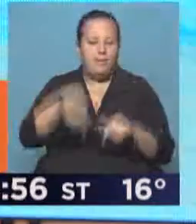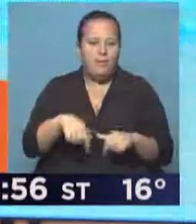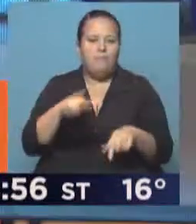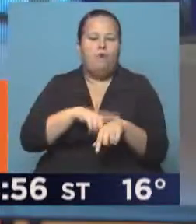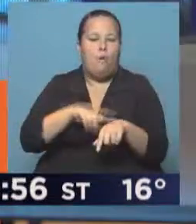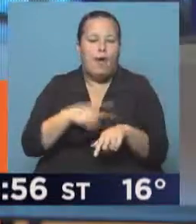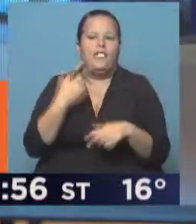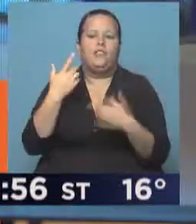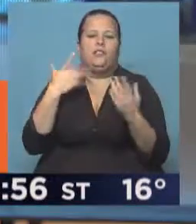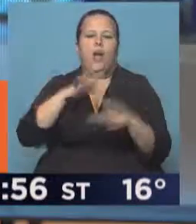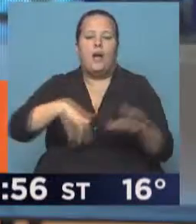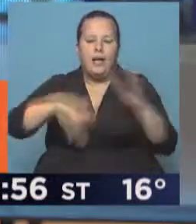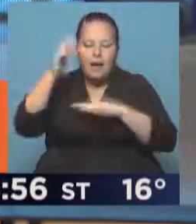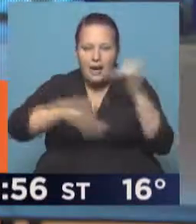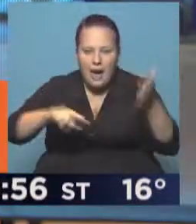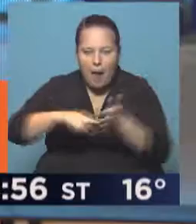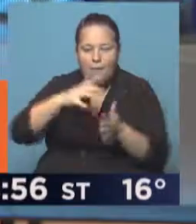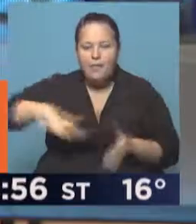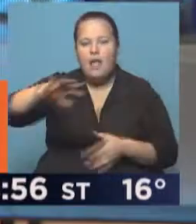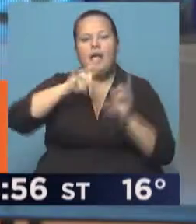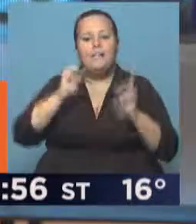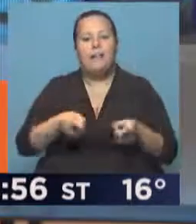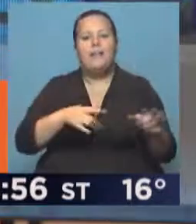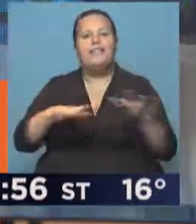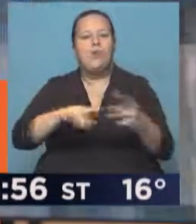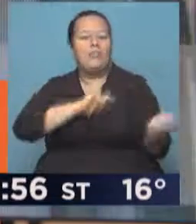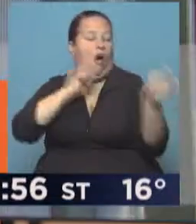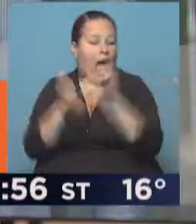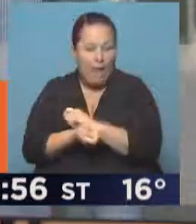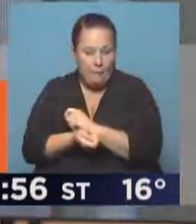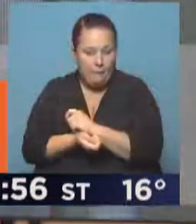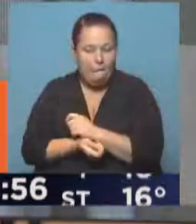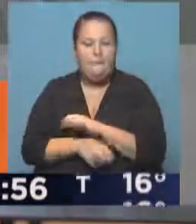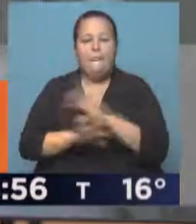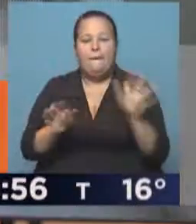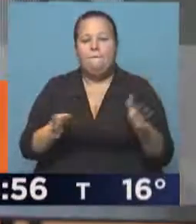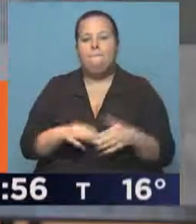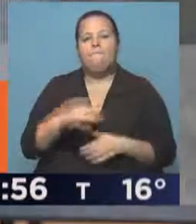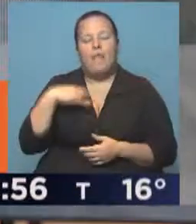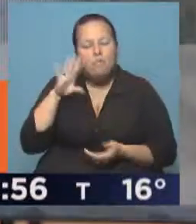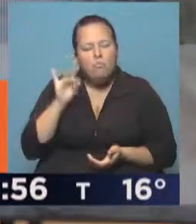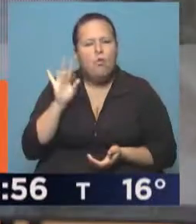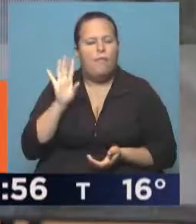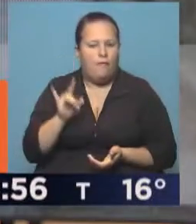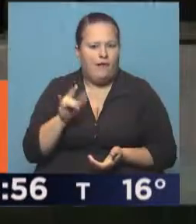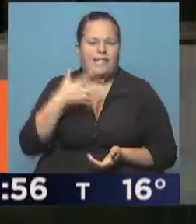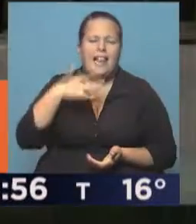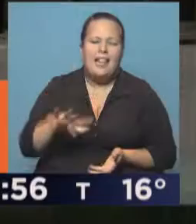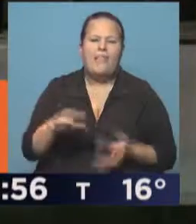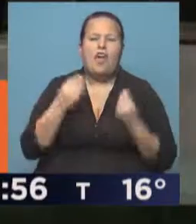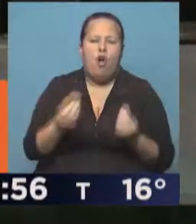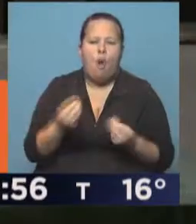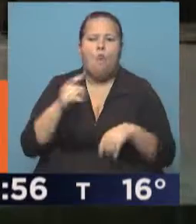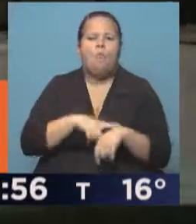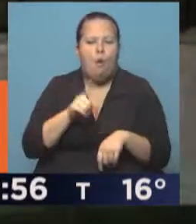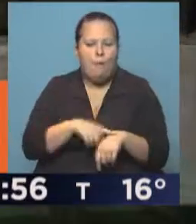de urbanizar el barrio entonces también la la situación cambió totalmente y nos cuesta entender en el